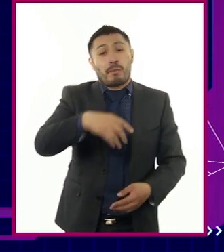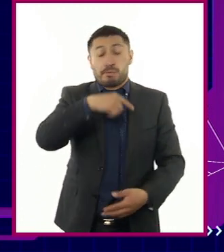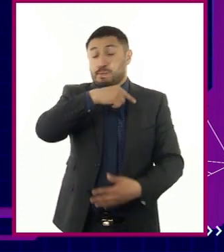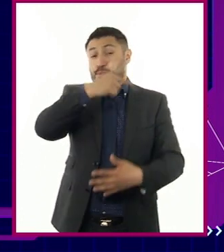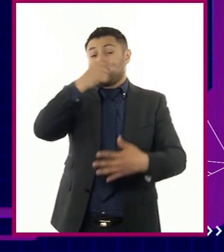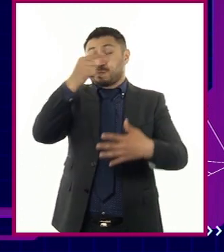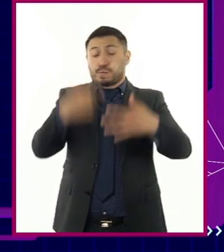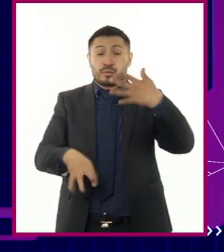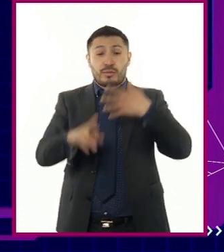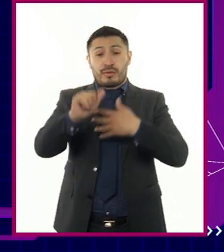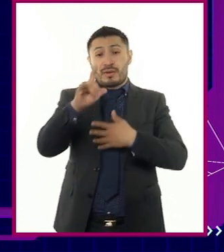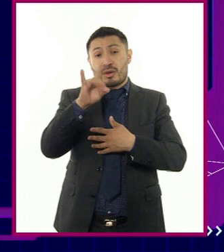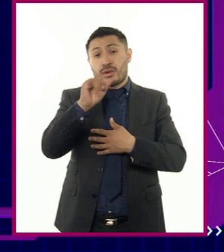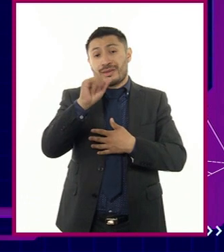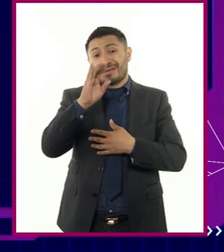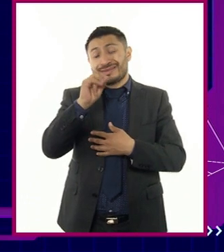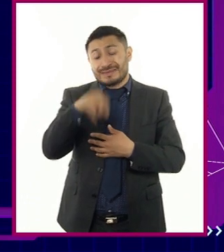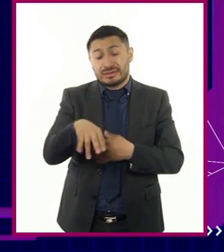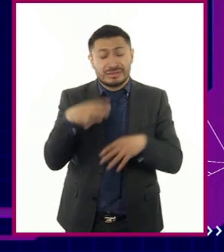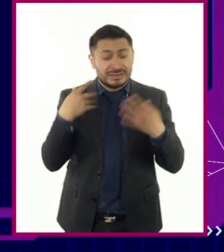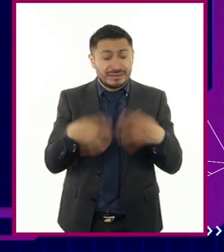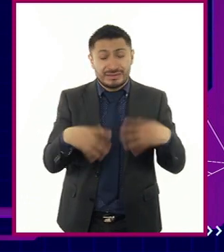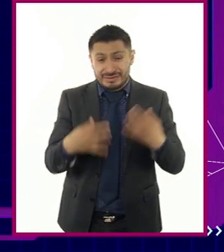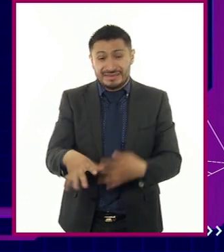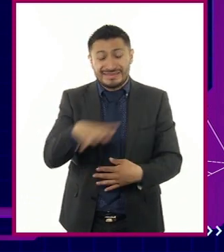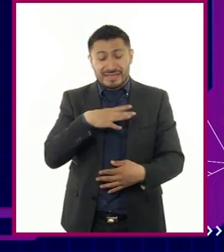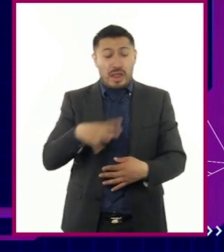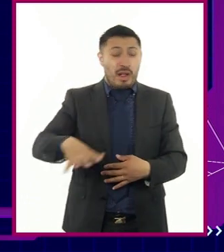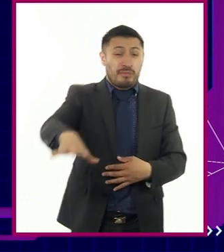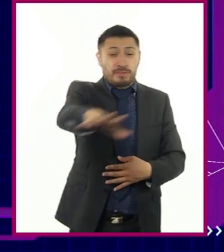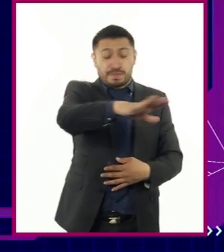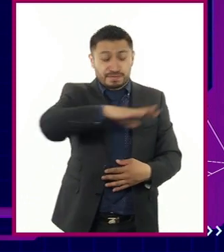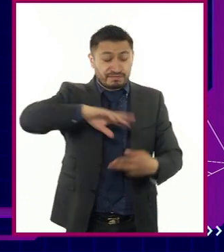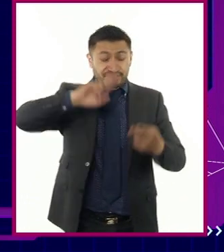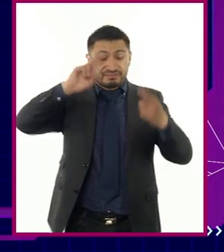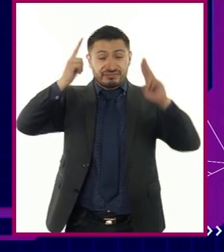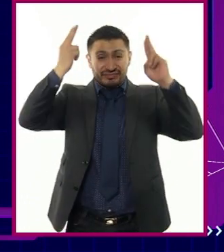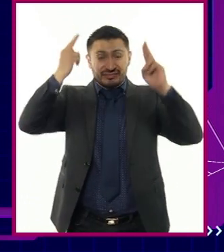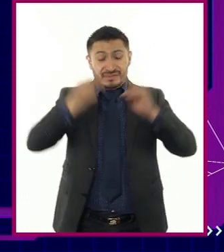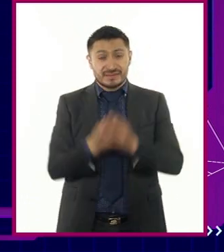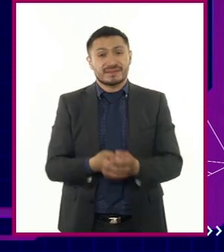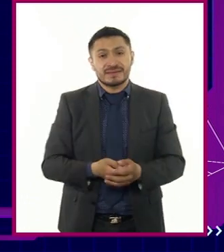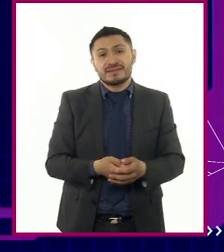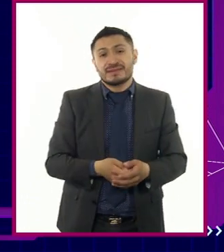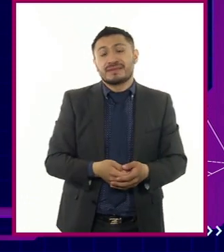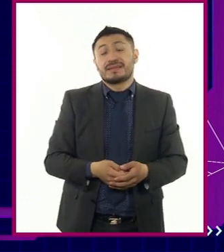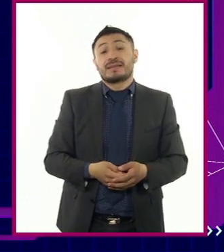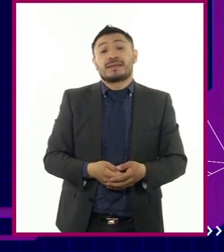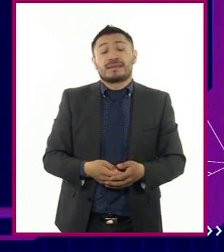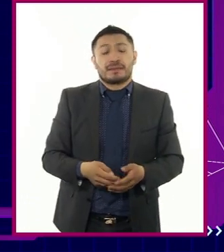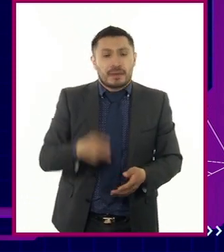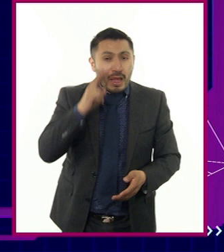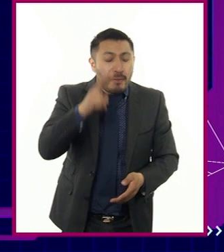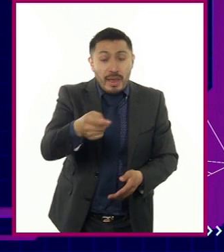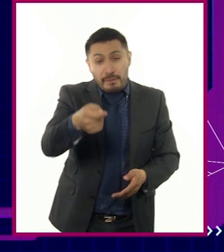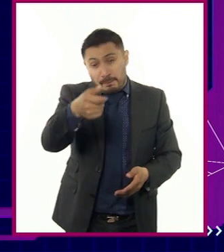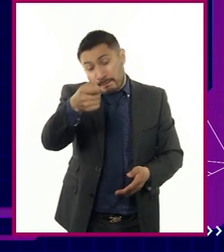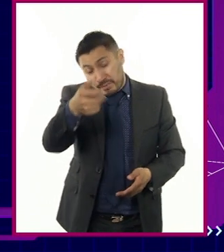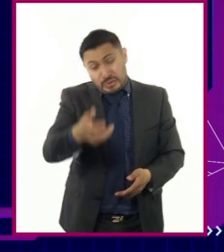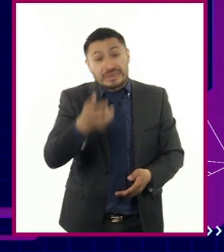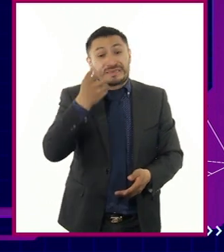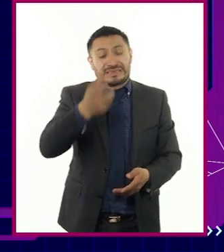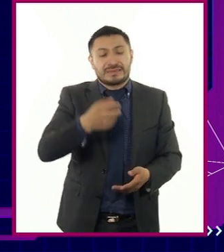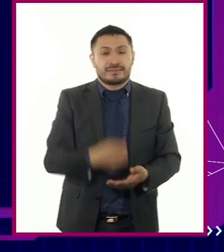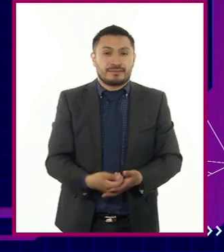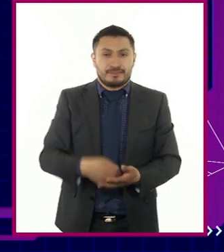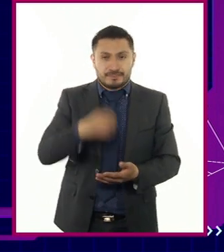de radiación electromagnética que existen en nuestro universo. Se trata de la zona más estrecha del espectro,